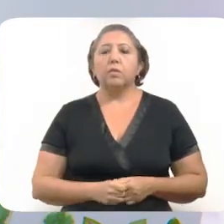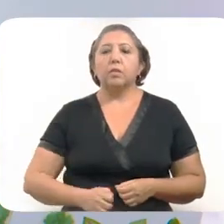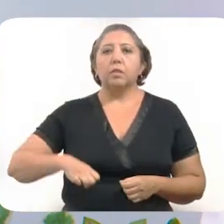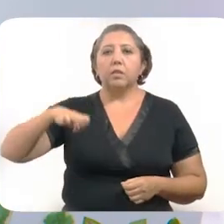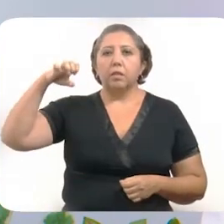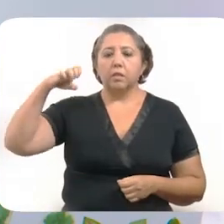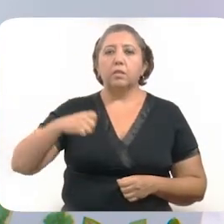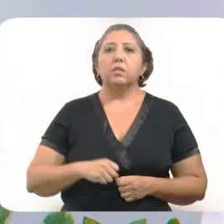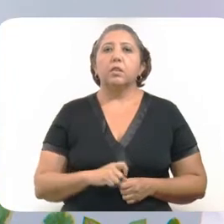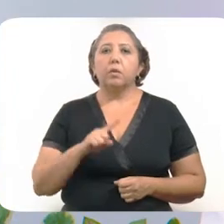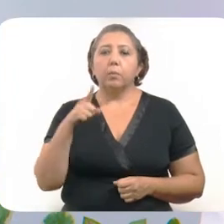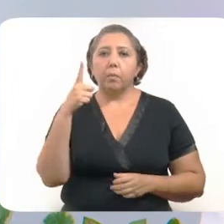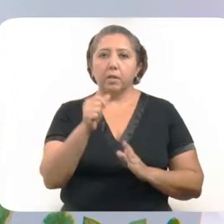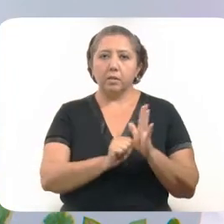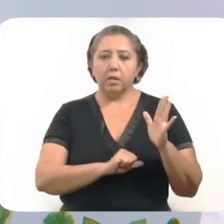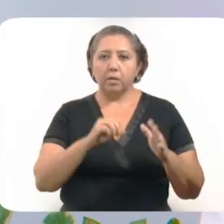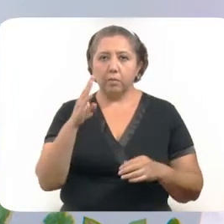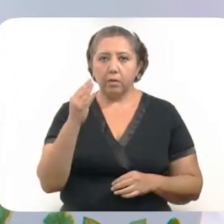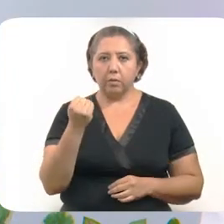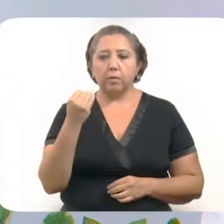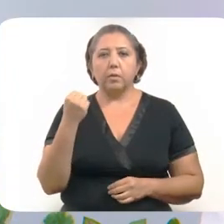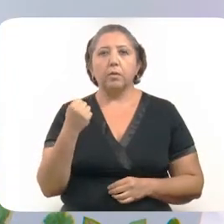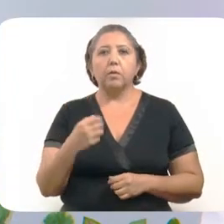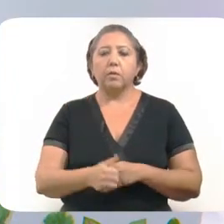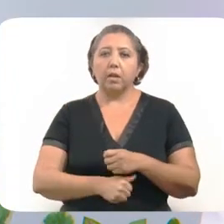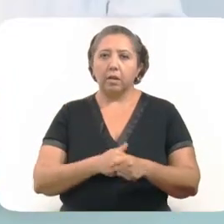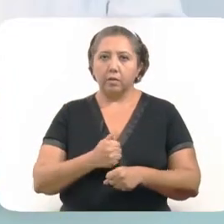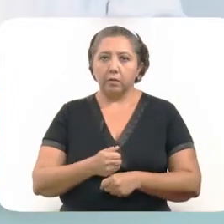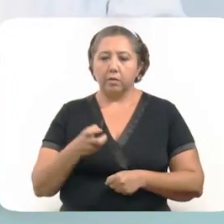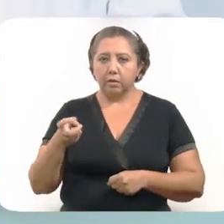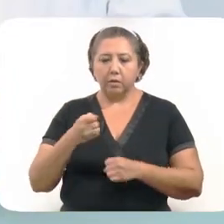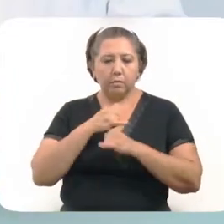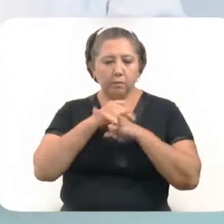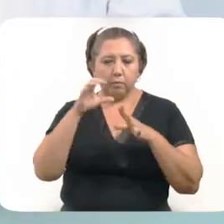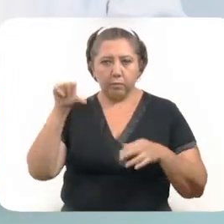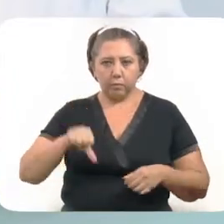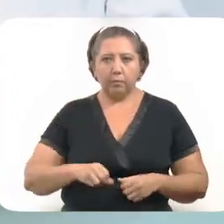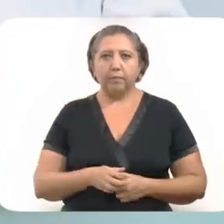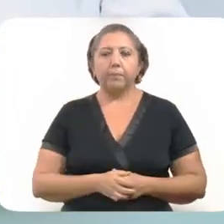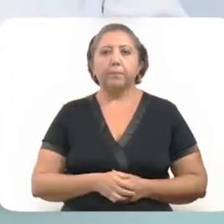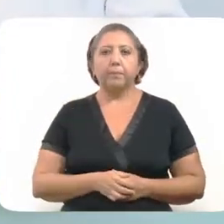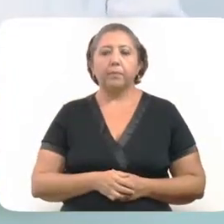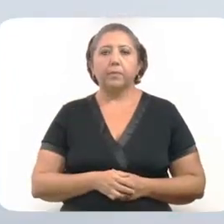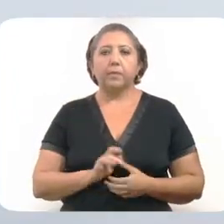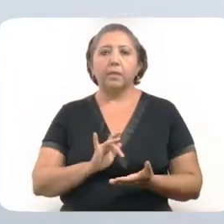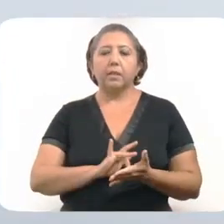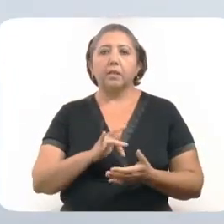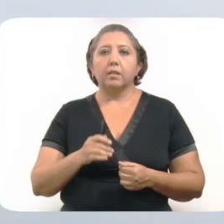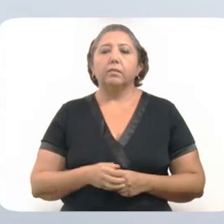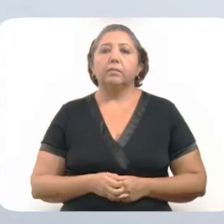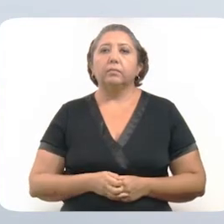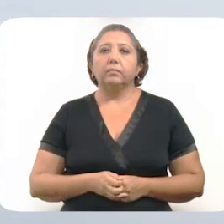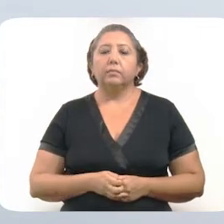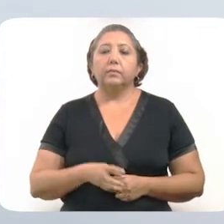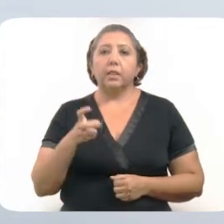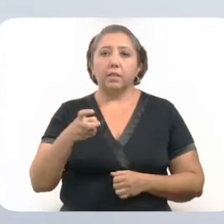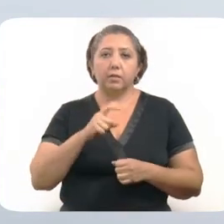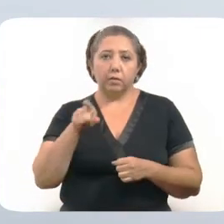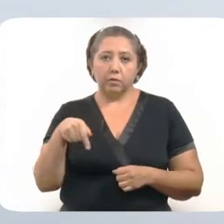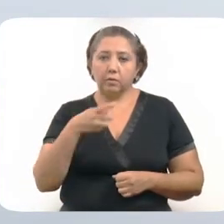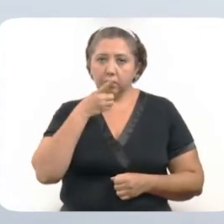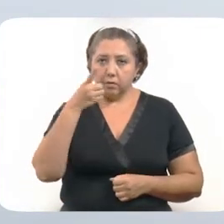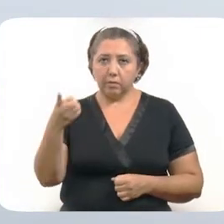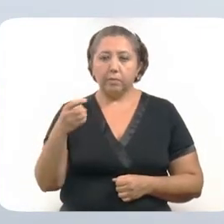rango de edad de los casos es de un mes a 99 años. Hasta aquí el reporte, señor secretario. Gracias. Estos son los